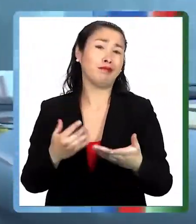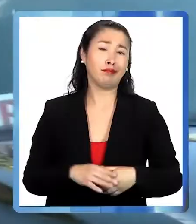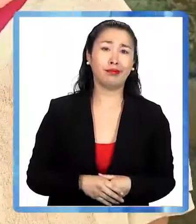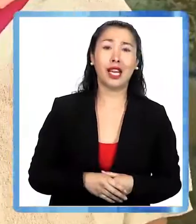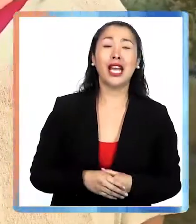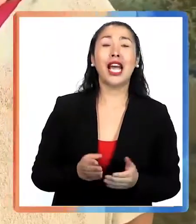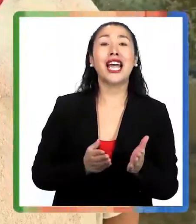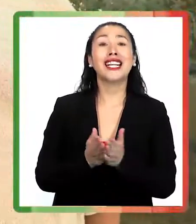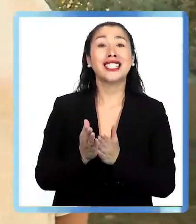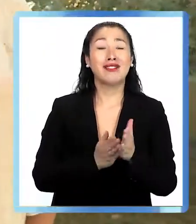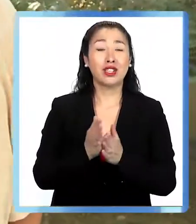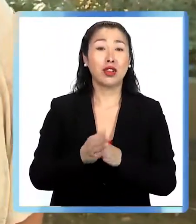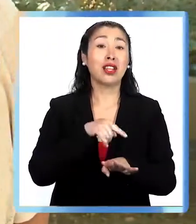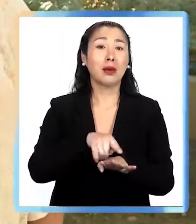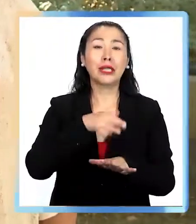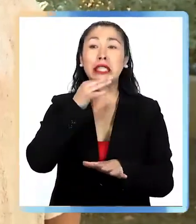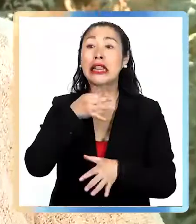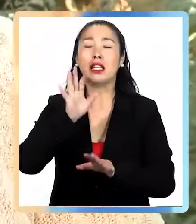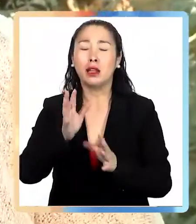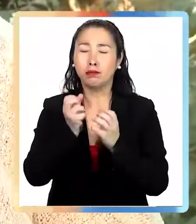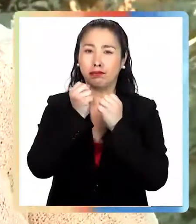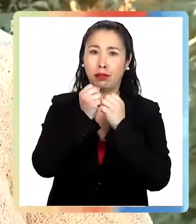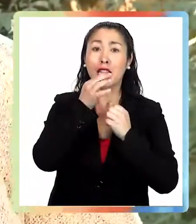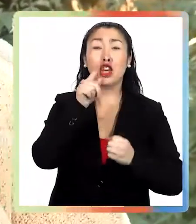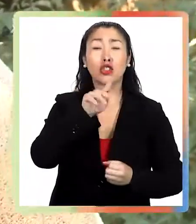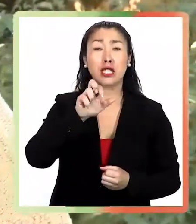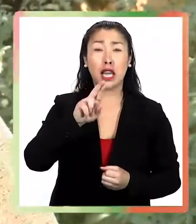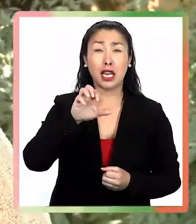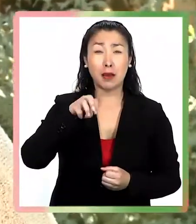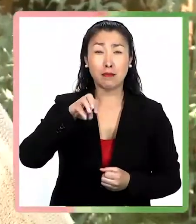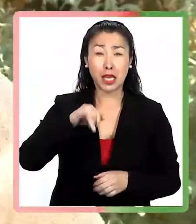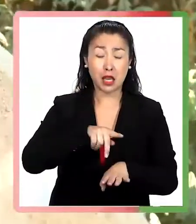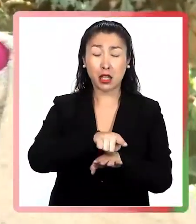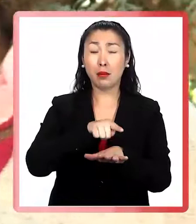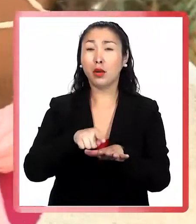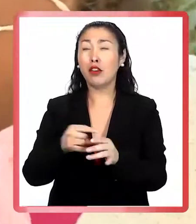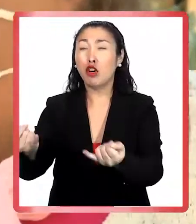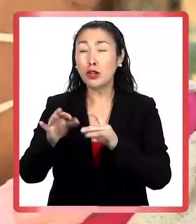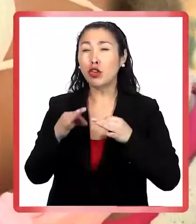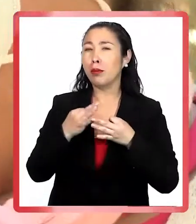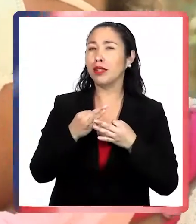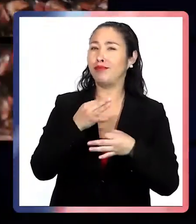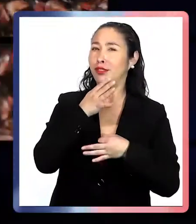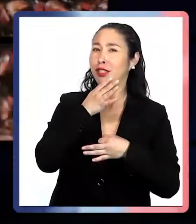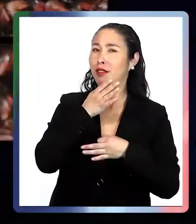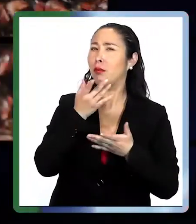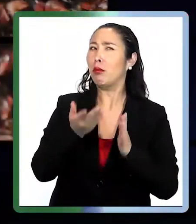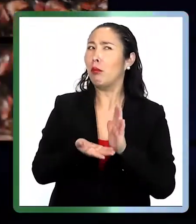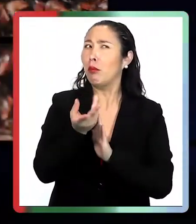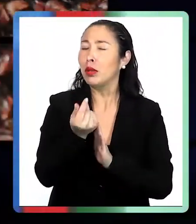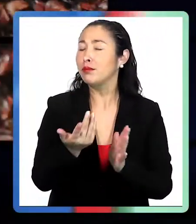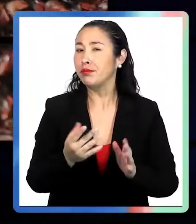Transportes declinaron referirse. La Seremi afirmó no tener todos los antecedentes de esta alza anunciada.